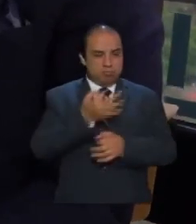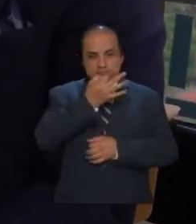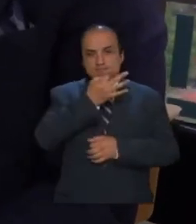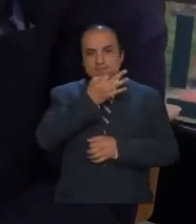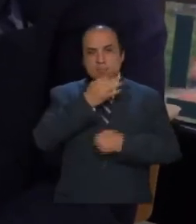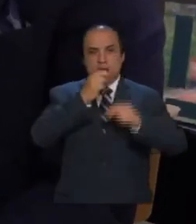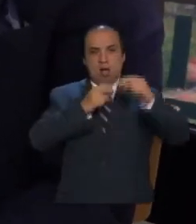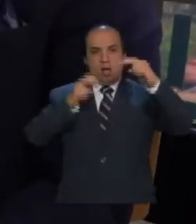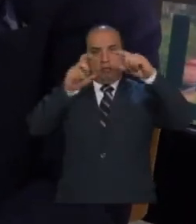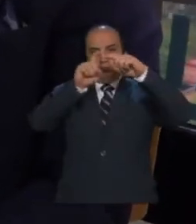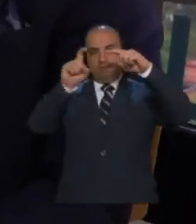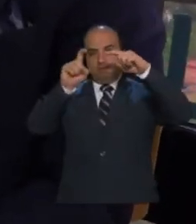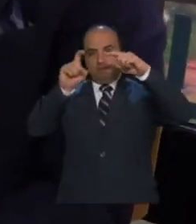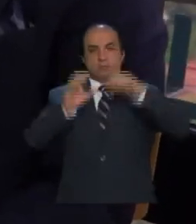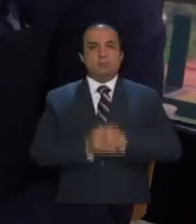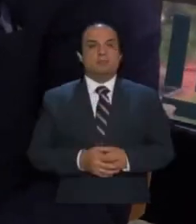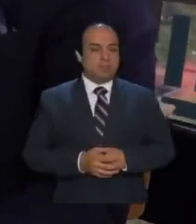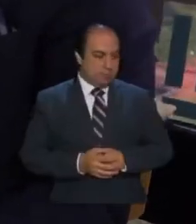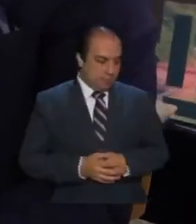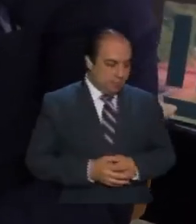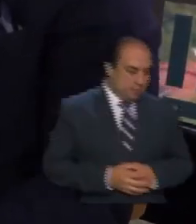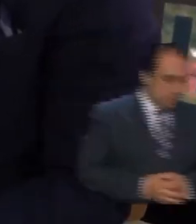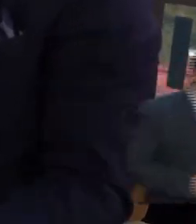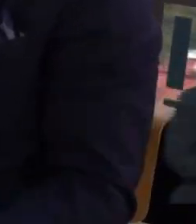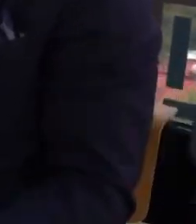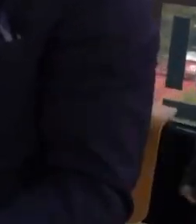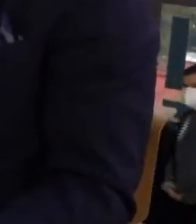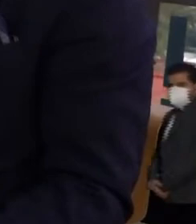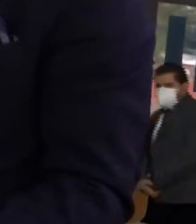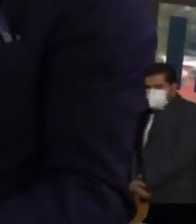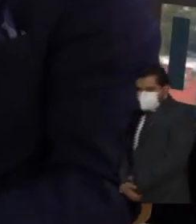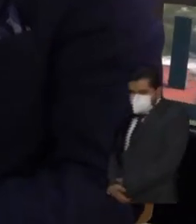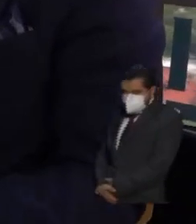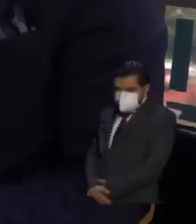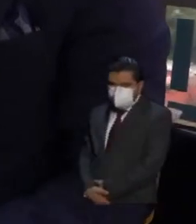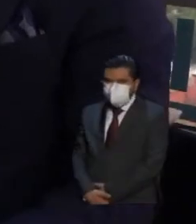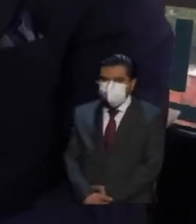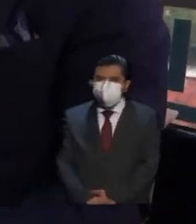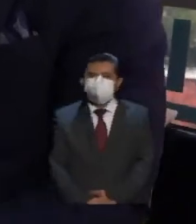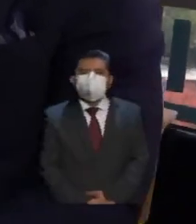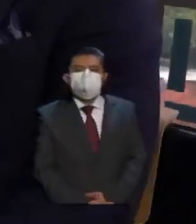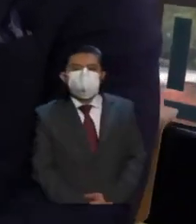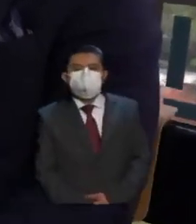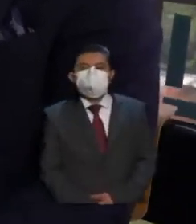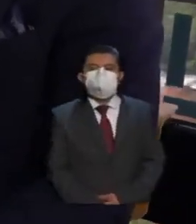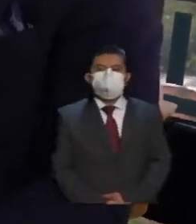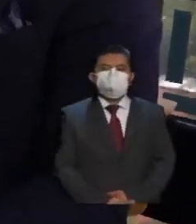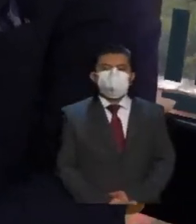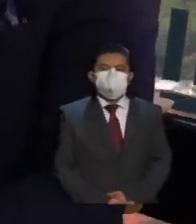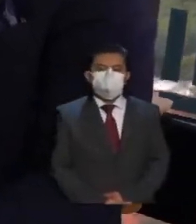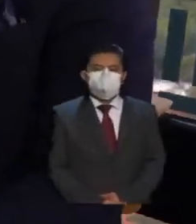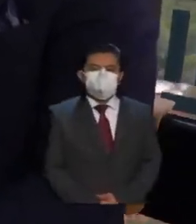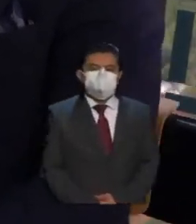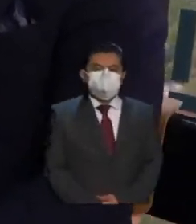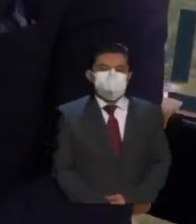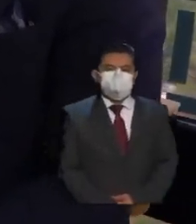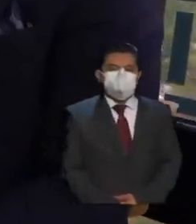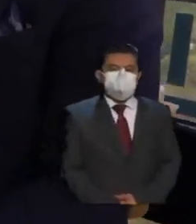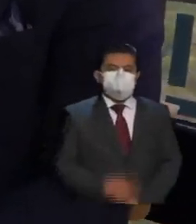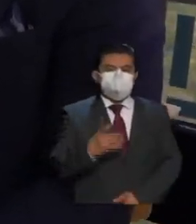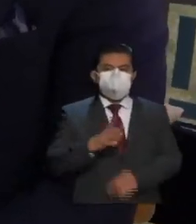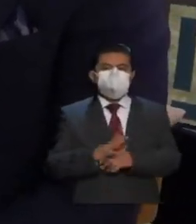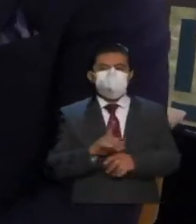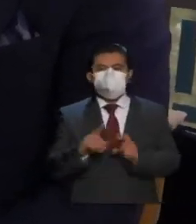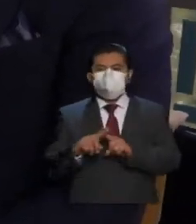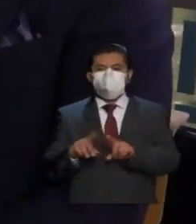alturas por cualquier falla de electricidad, pero esta es momentánea. Tenemos sistemas de respaldo en este